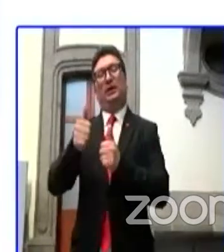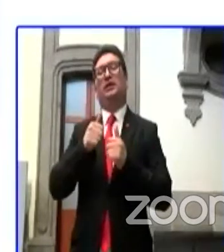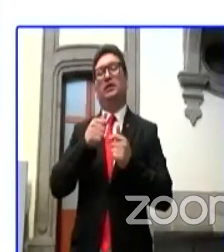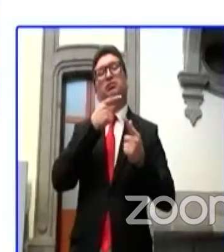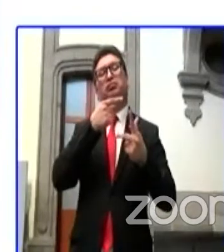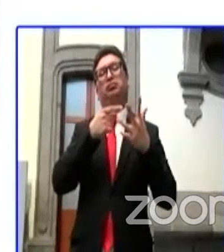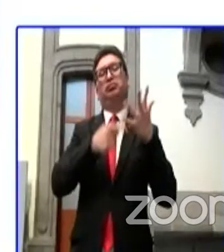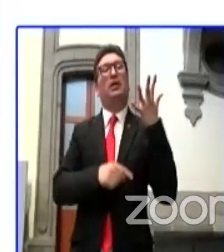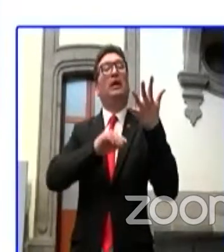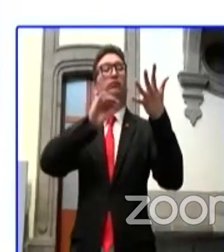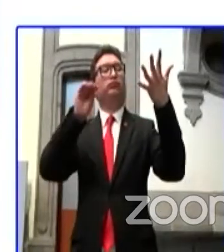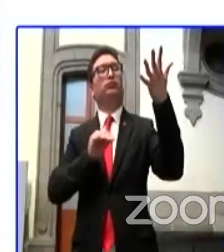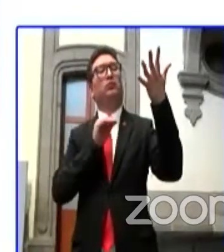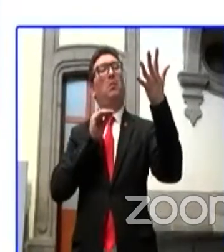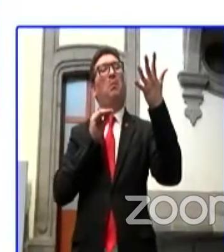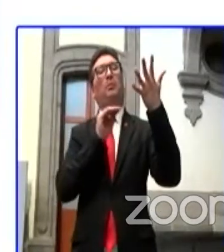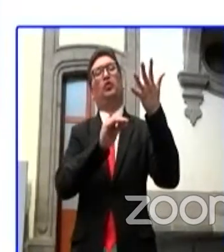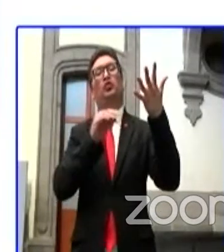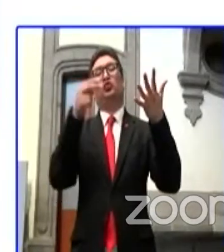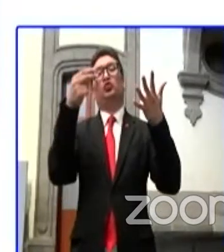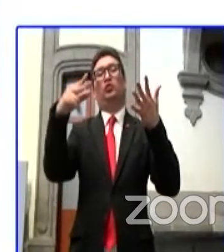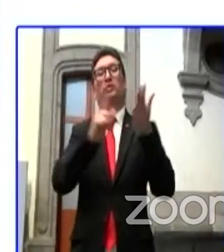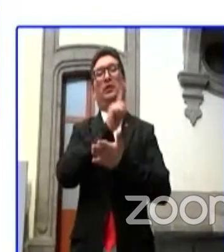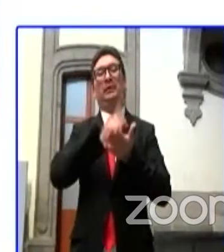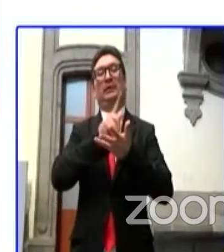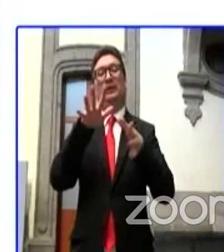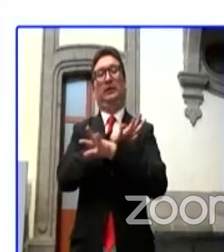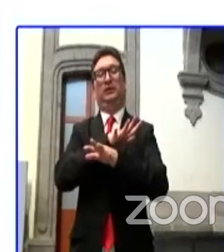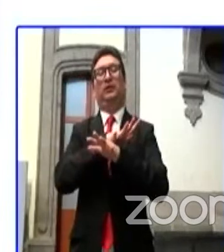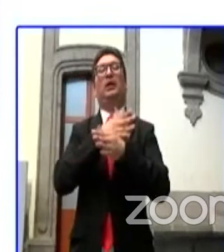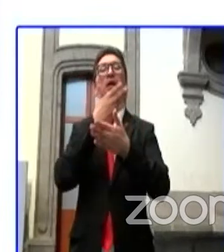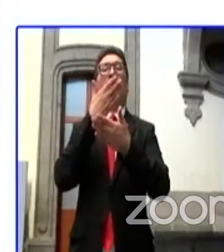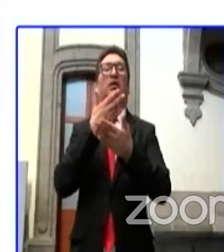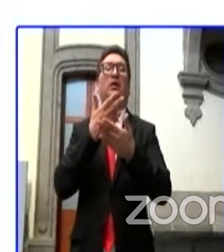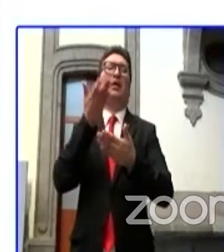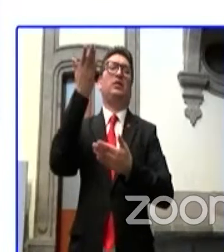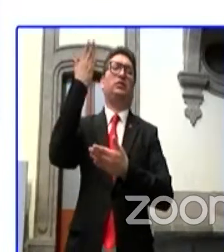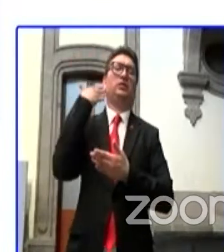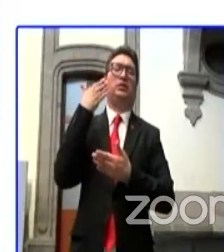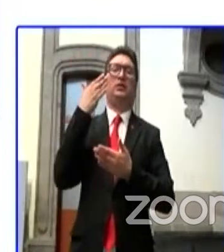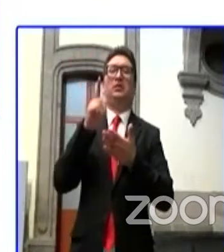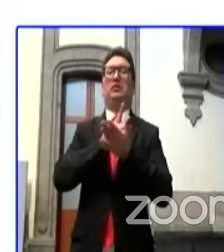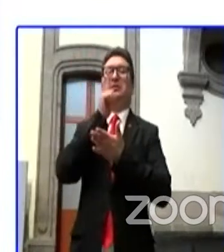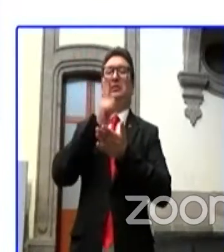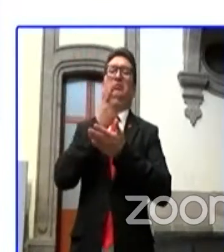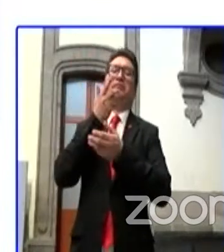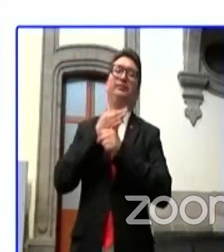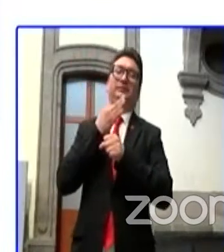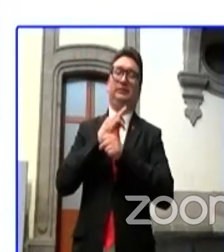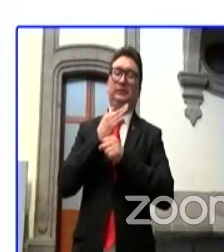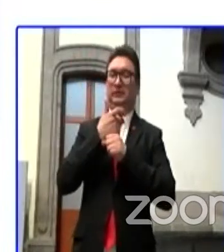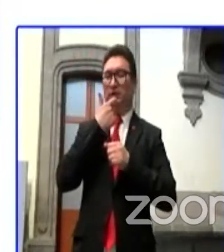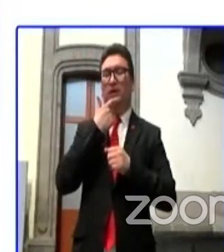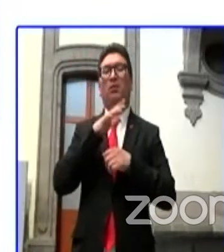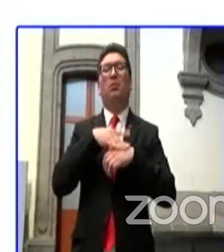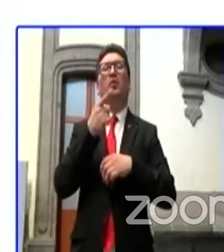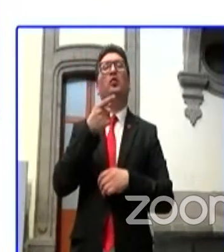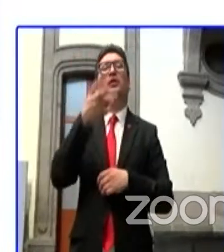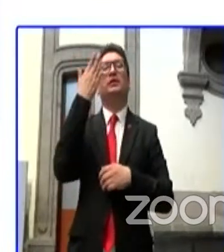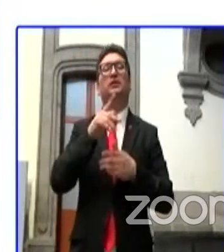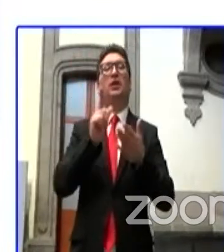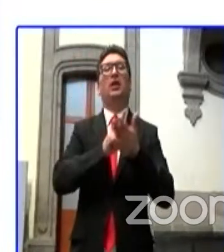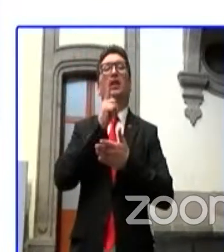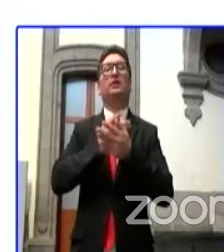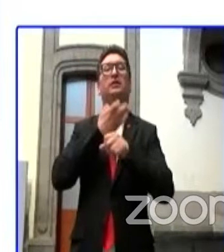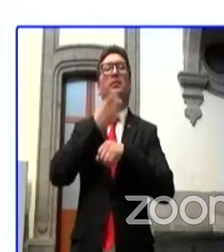cosas, se modifica el nombre de la propia ley, que llevaba un nombre chistoso, ¿no? Tenía el nombre de Ley Estatal para